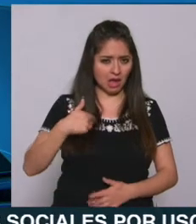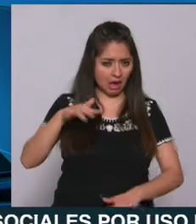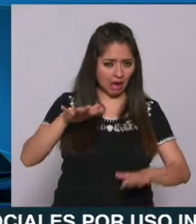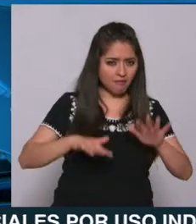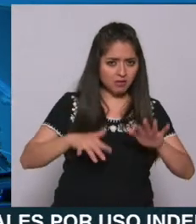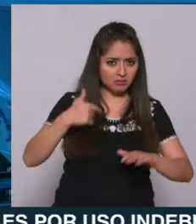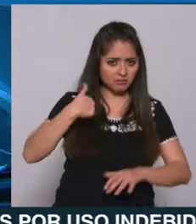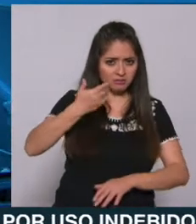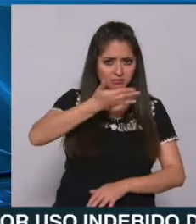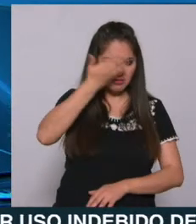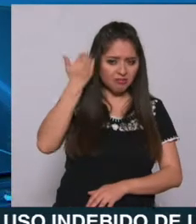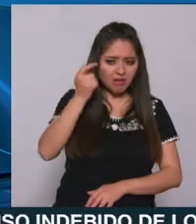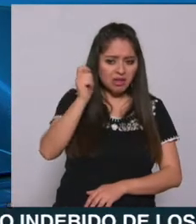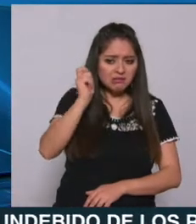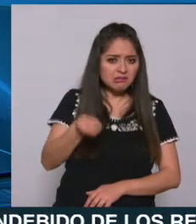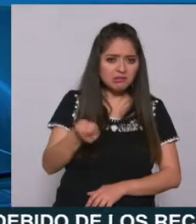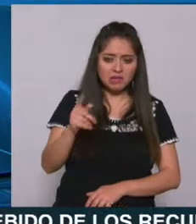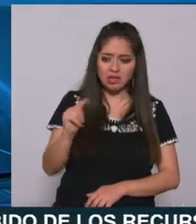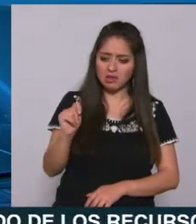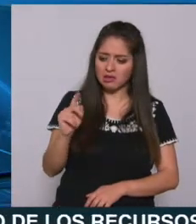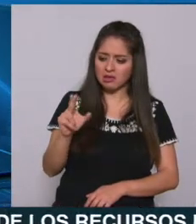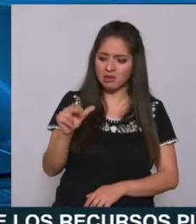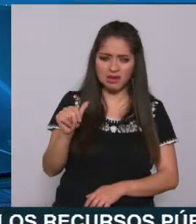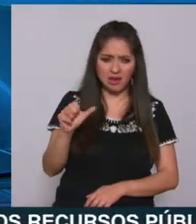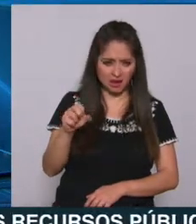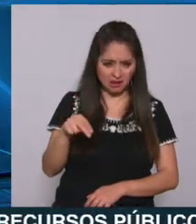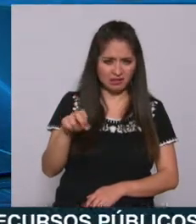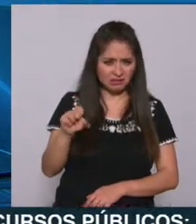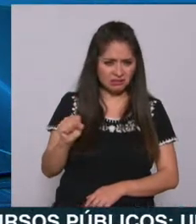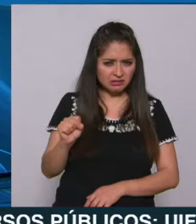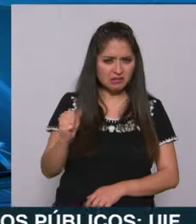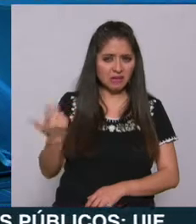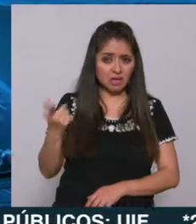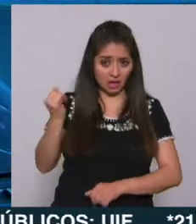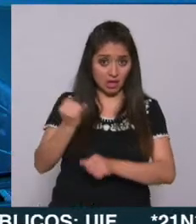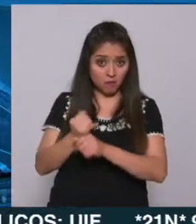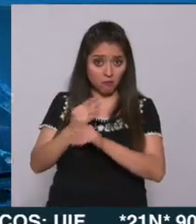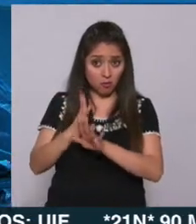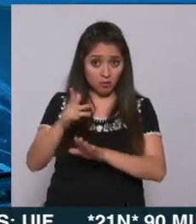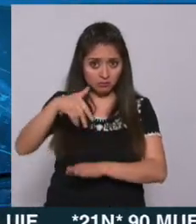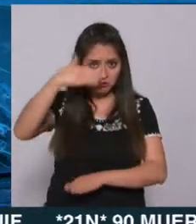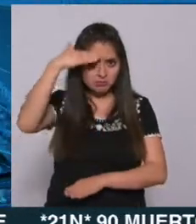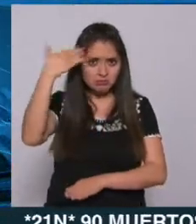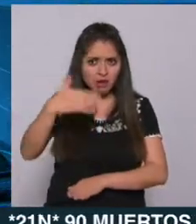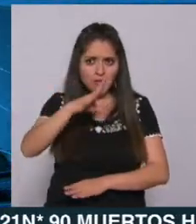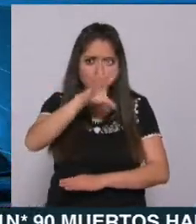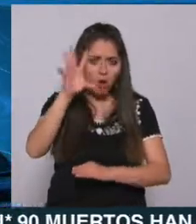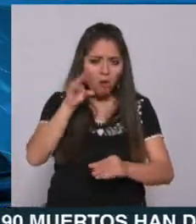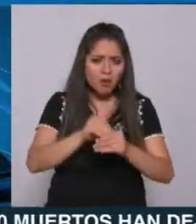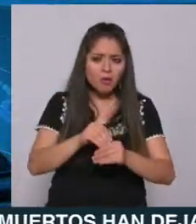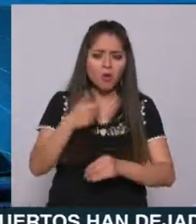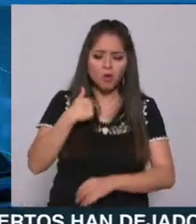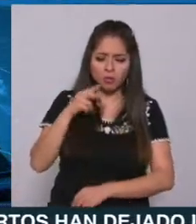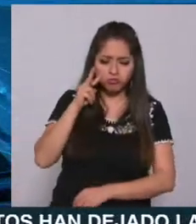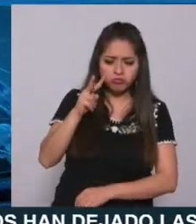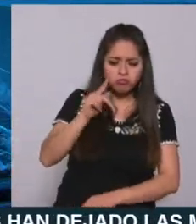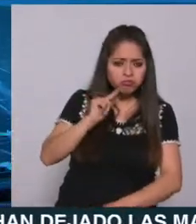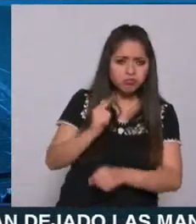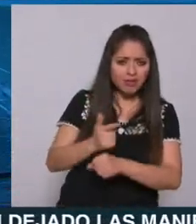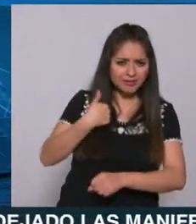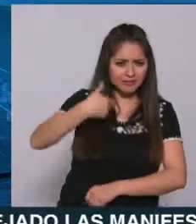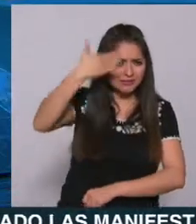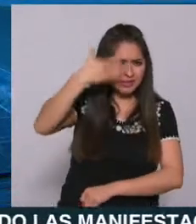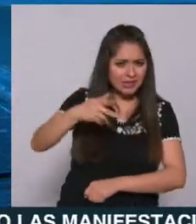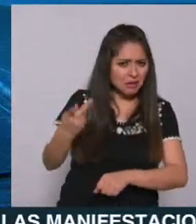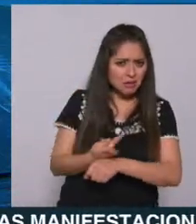trans. No es un tema que lo tengas a la mano y que pudieras entender qué estaba sucediendo con nuestra hija. Ella